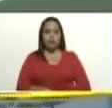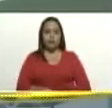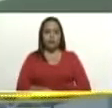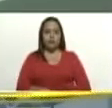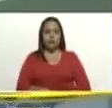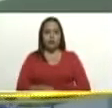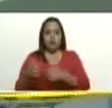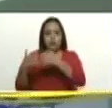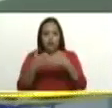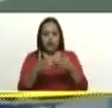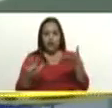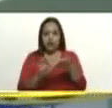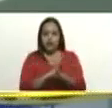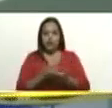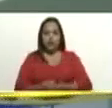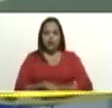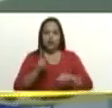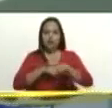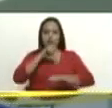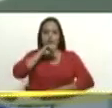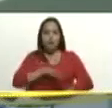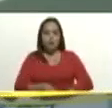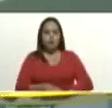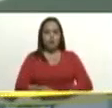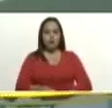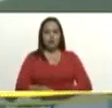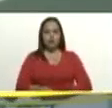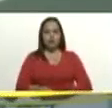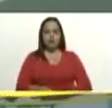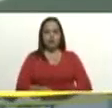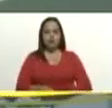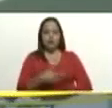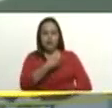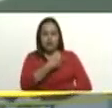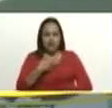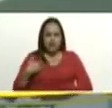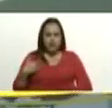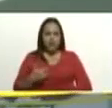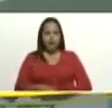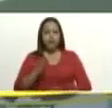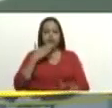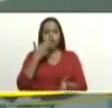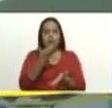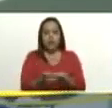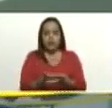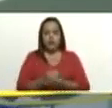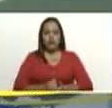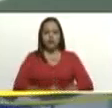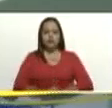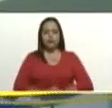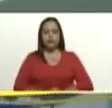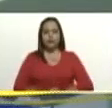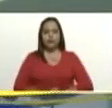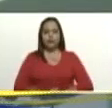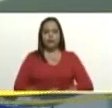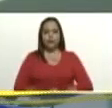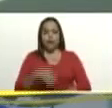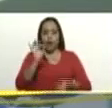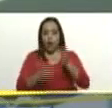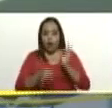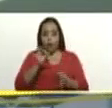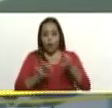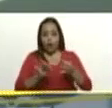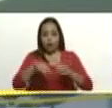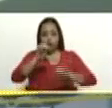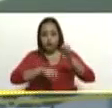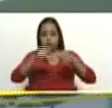la batalla del relato histórico. Quiero agradecer al jurado